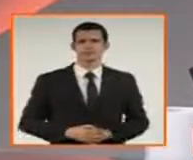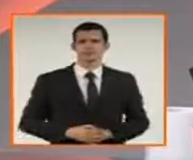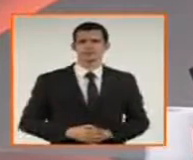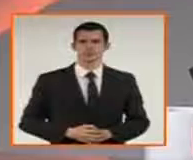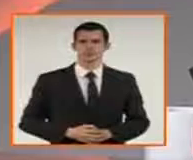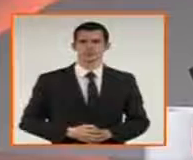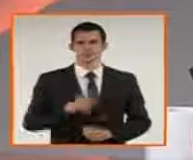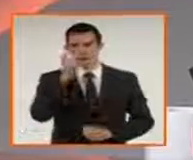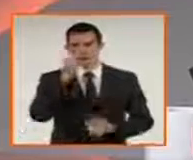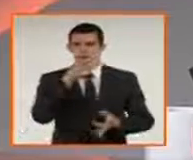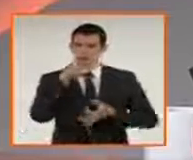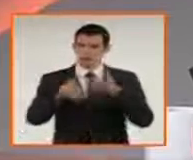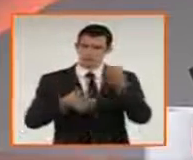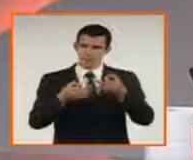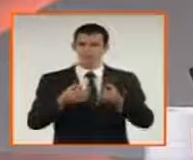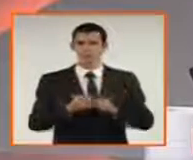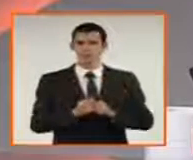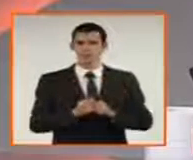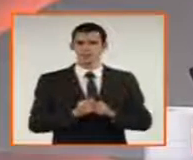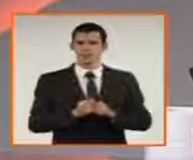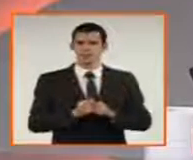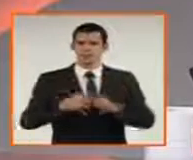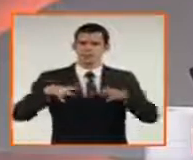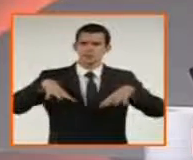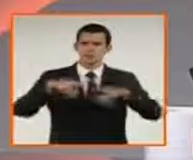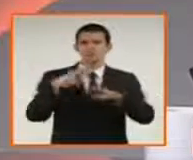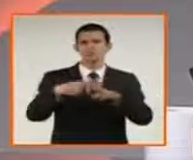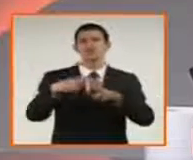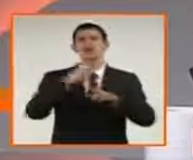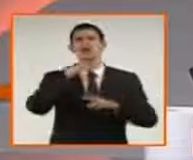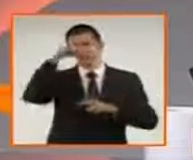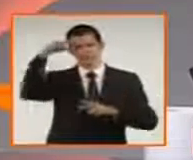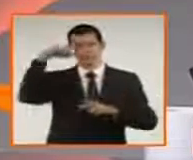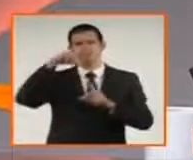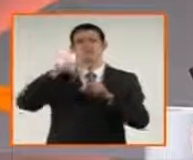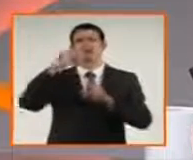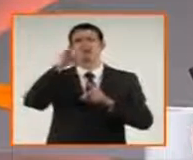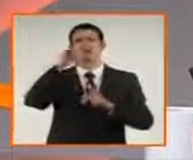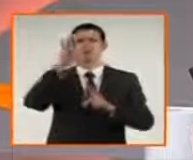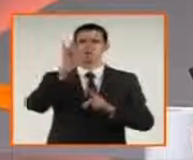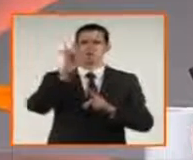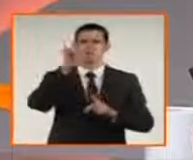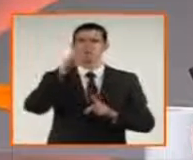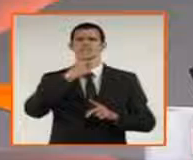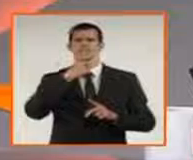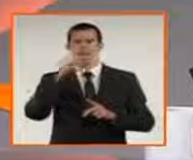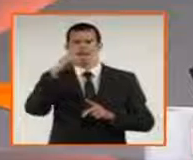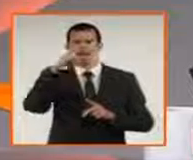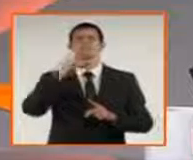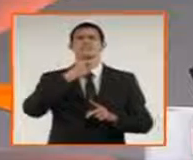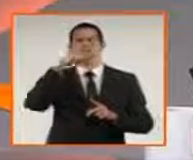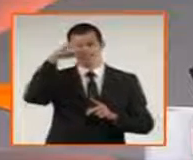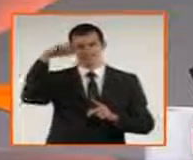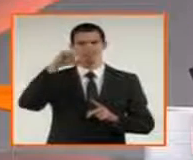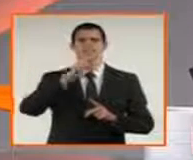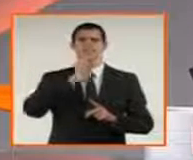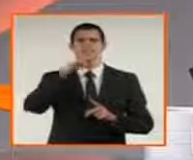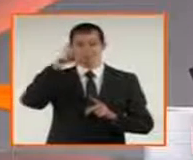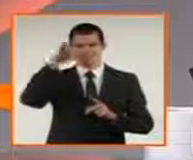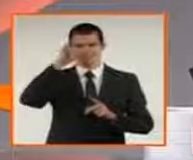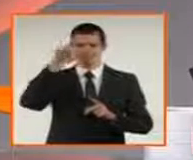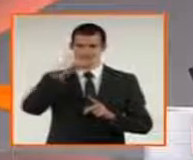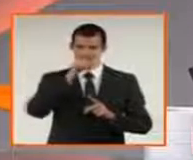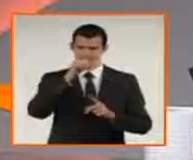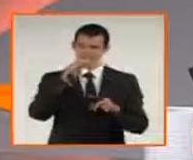definido como la carencia de recursos económicos que le impide la satisfacción de las propias necesidades por sí mismo. Y esa situación se puede